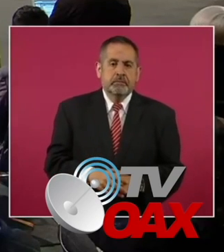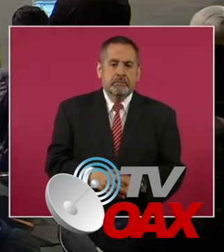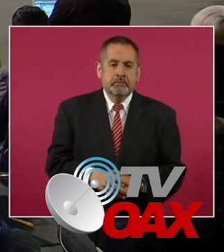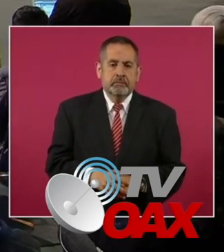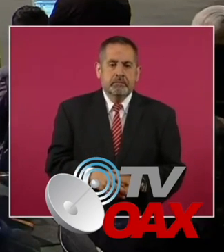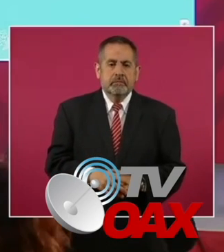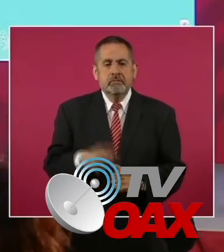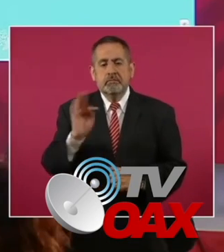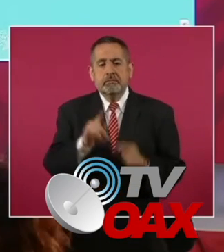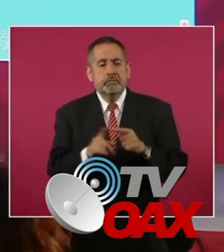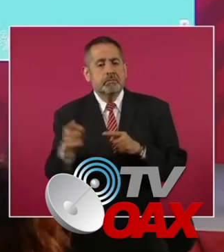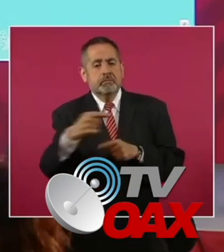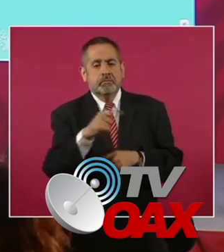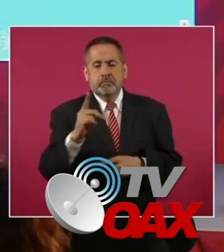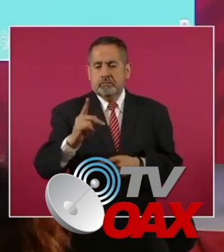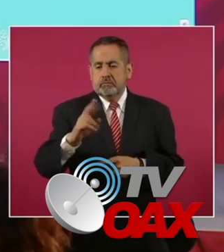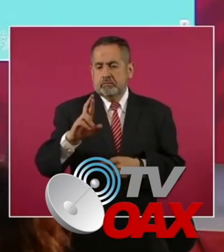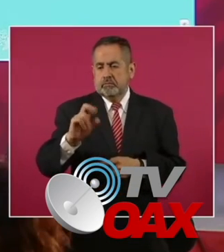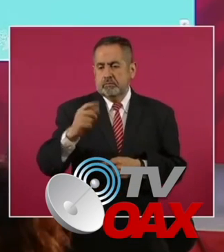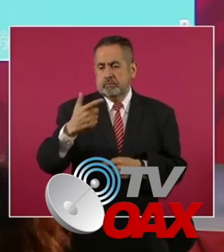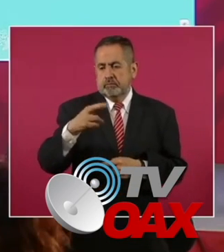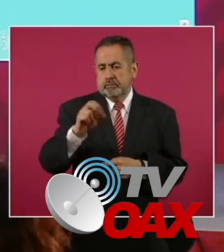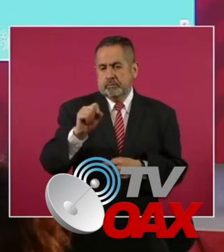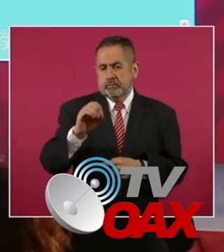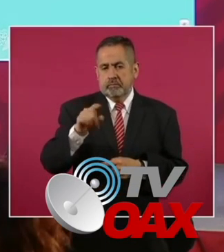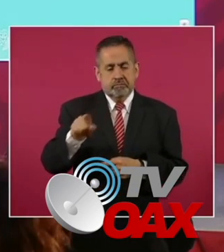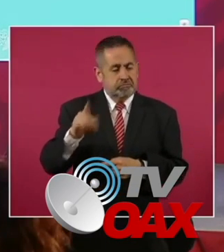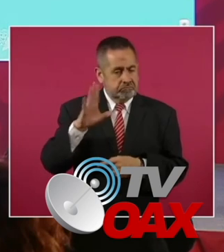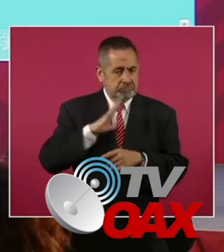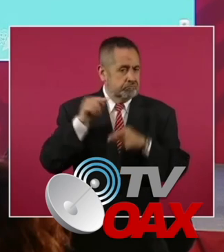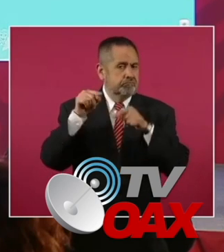Progreso. ¿Puede ser Progreso? No hay otro. ¿Sí?